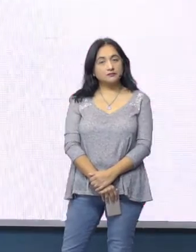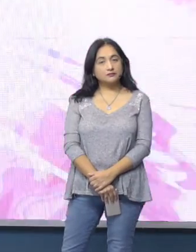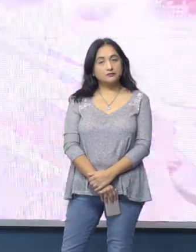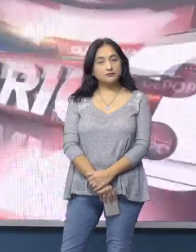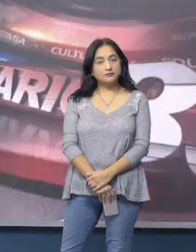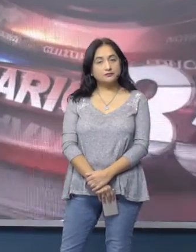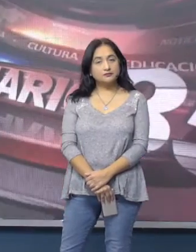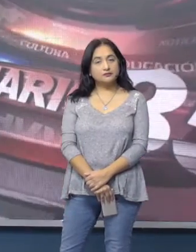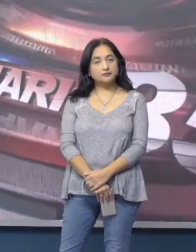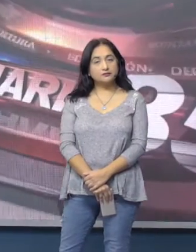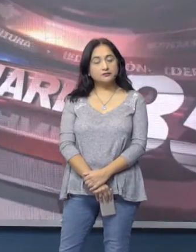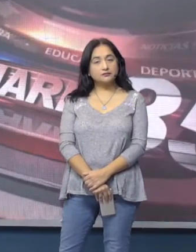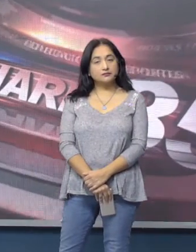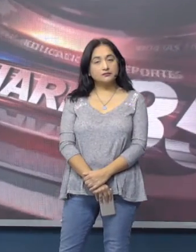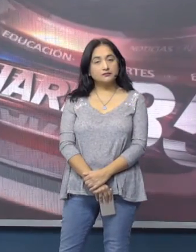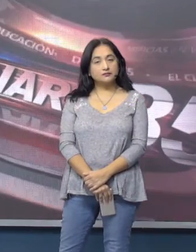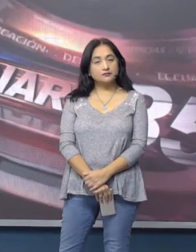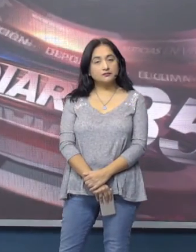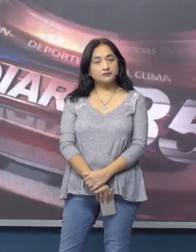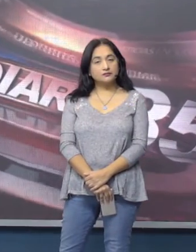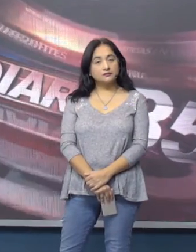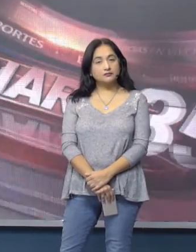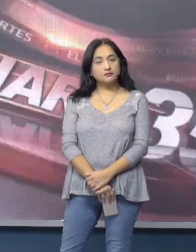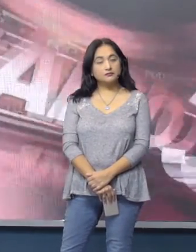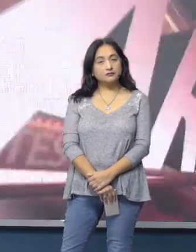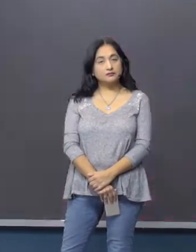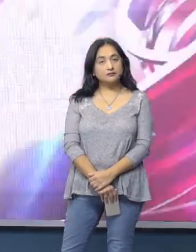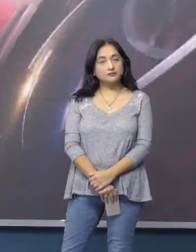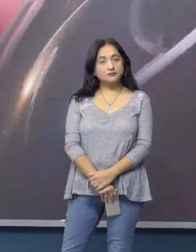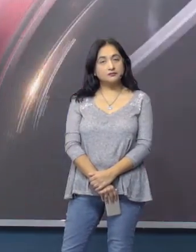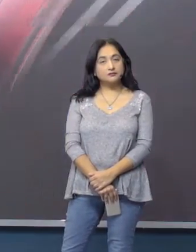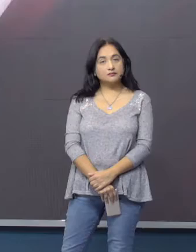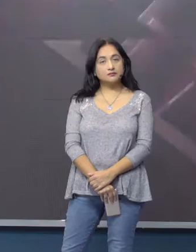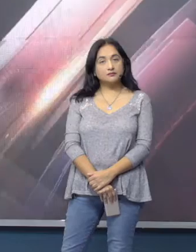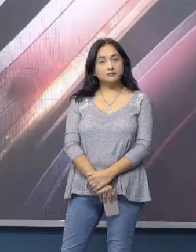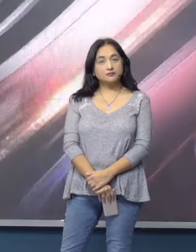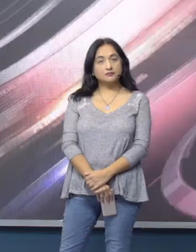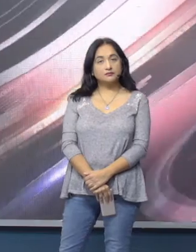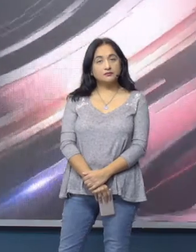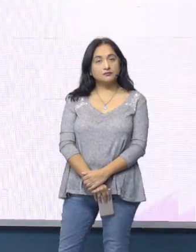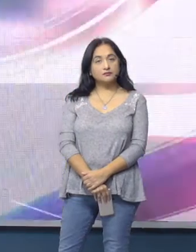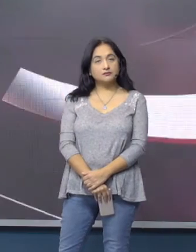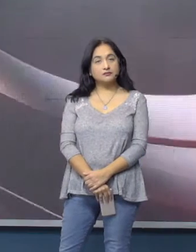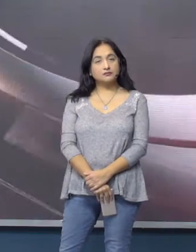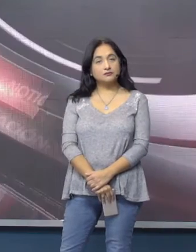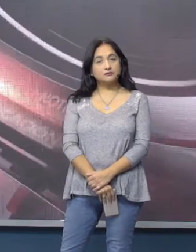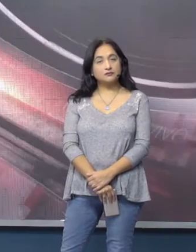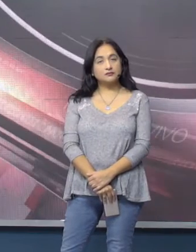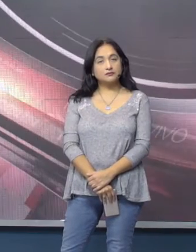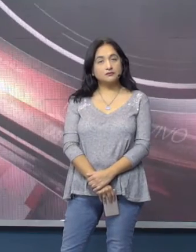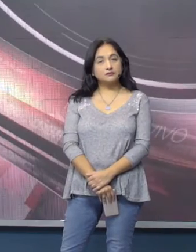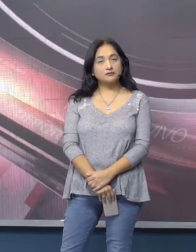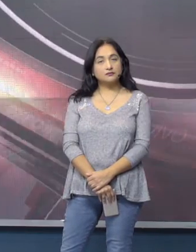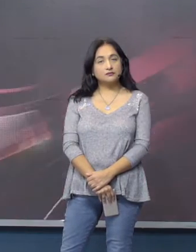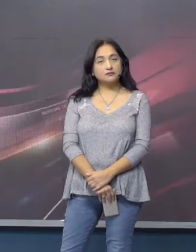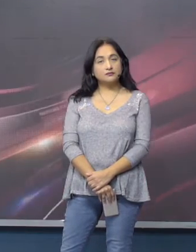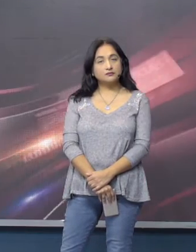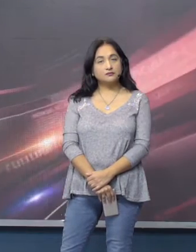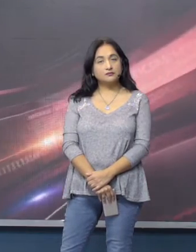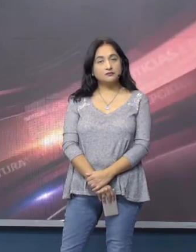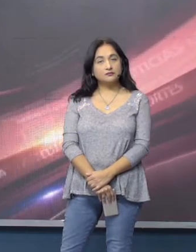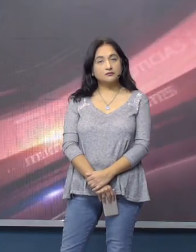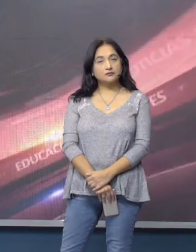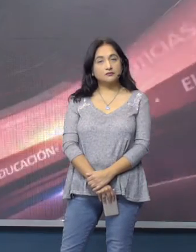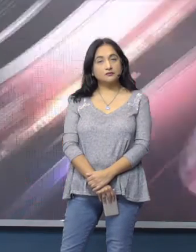el ministro de Educación de la Nación intercedan para que este apoyo